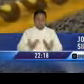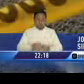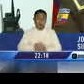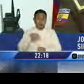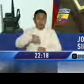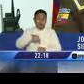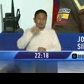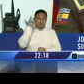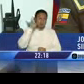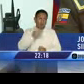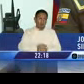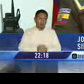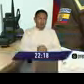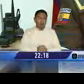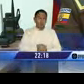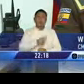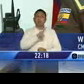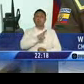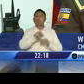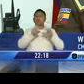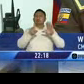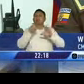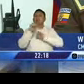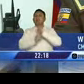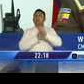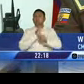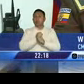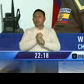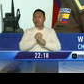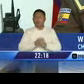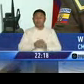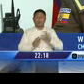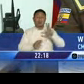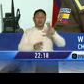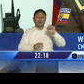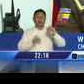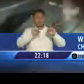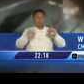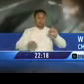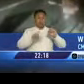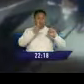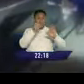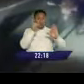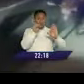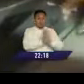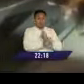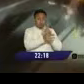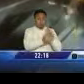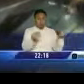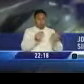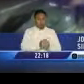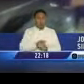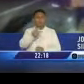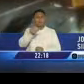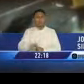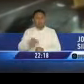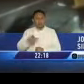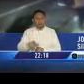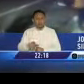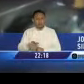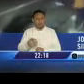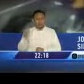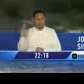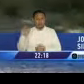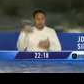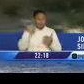en el lugar. De 26 años, el 30 de julio fue reportado como desaparecido. Personas que tenían un familiar desaparecido